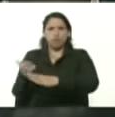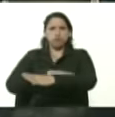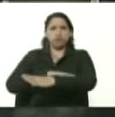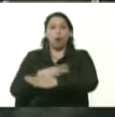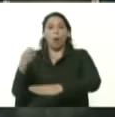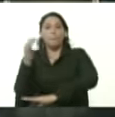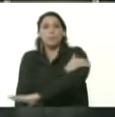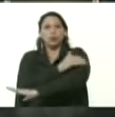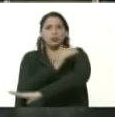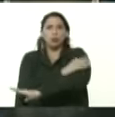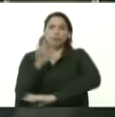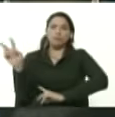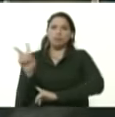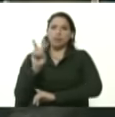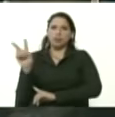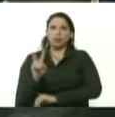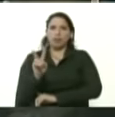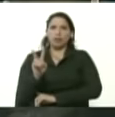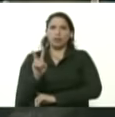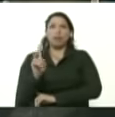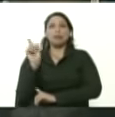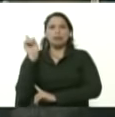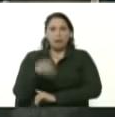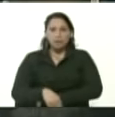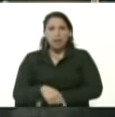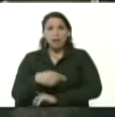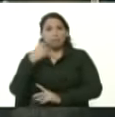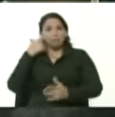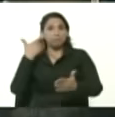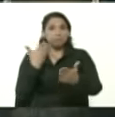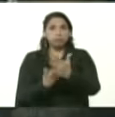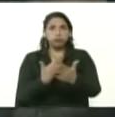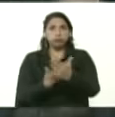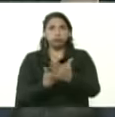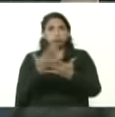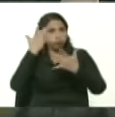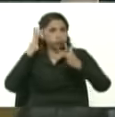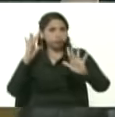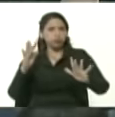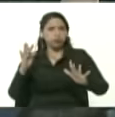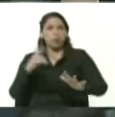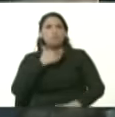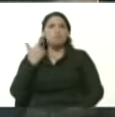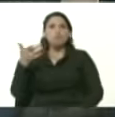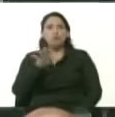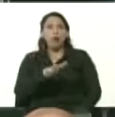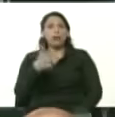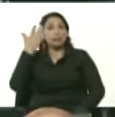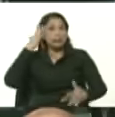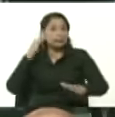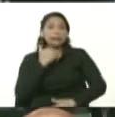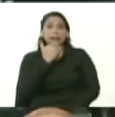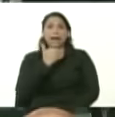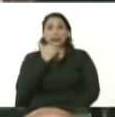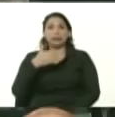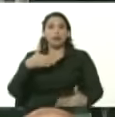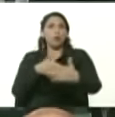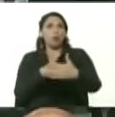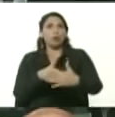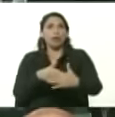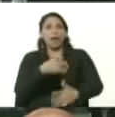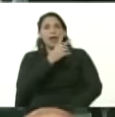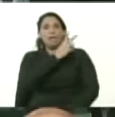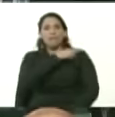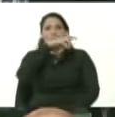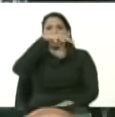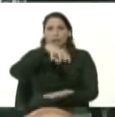oposición venezolana, que ha incluso contemplado intentos de magnicidio contra el jefe de Estado y han